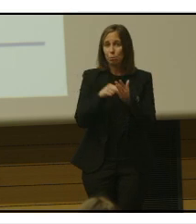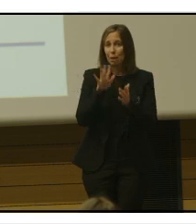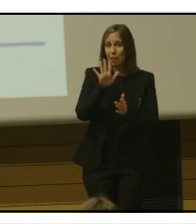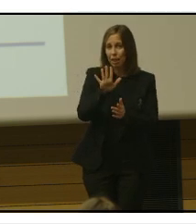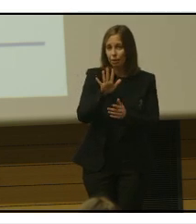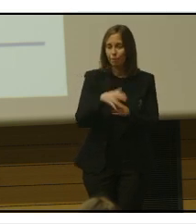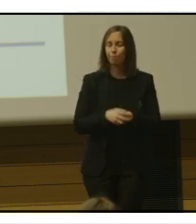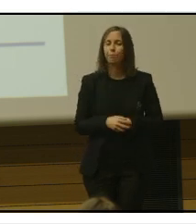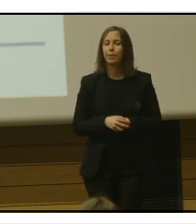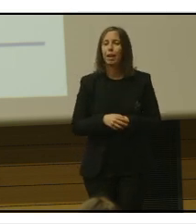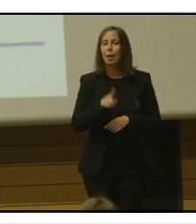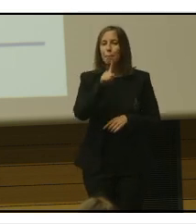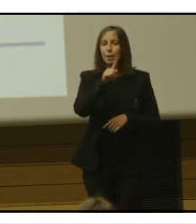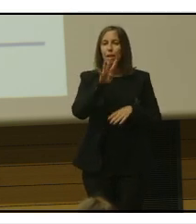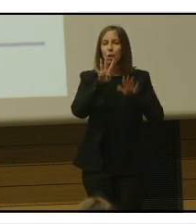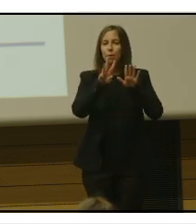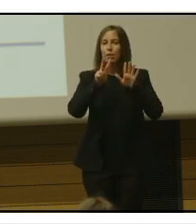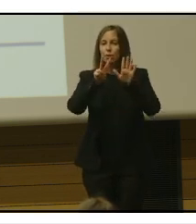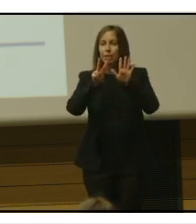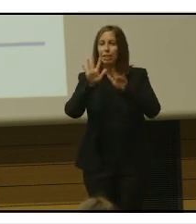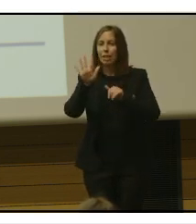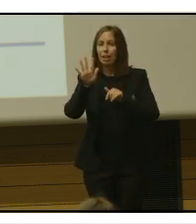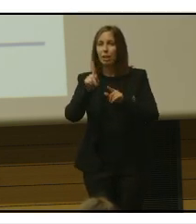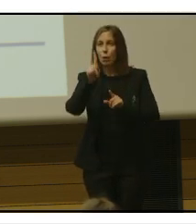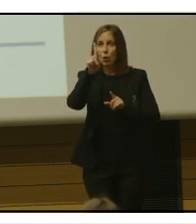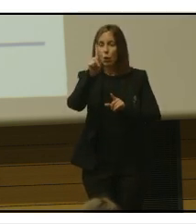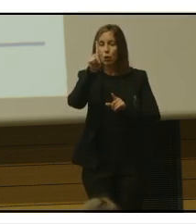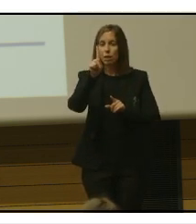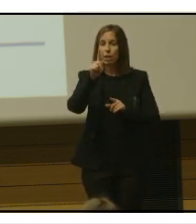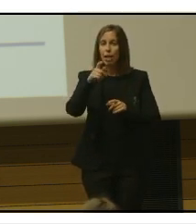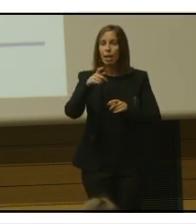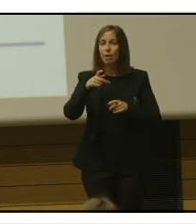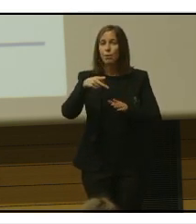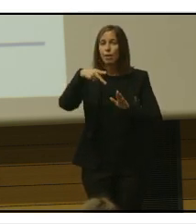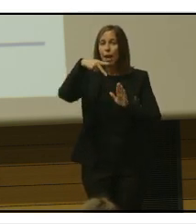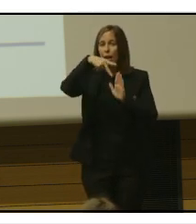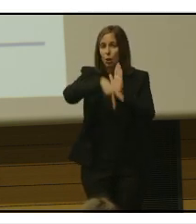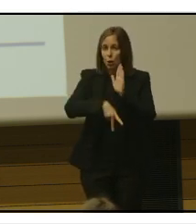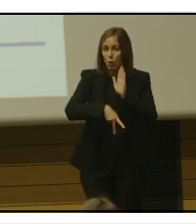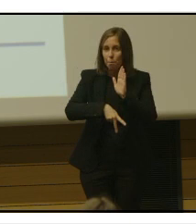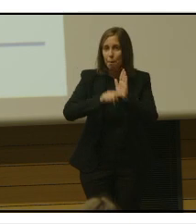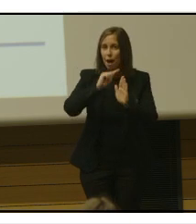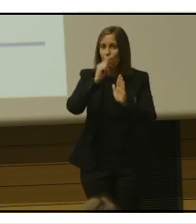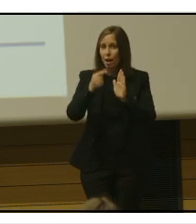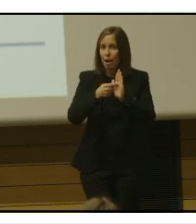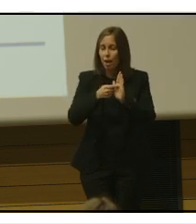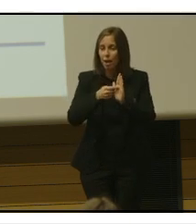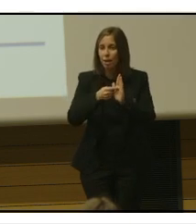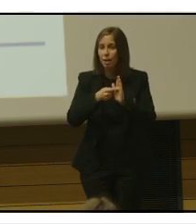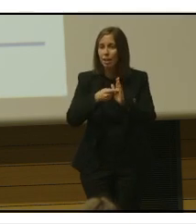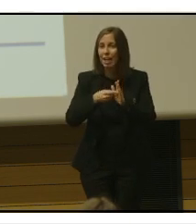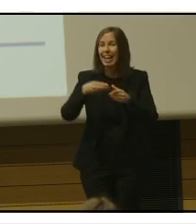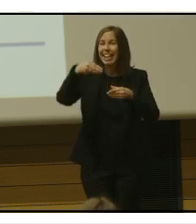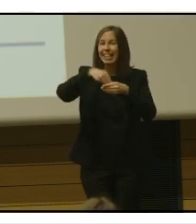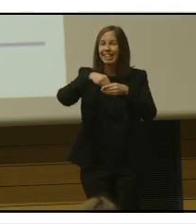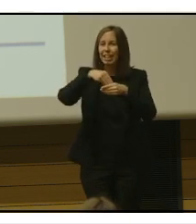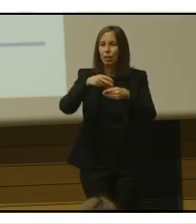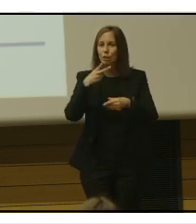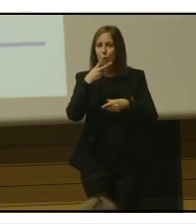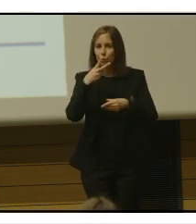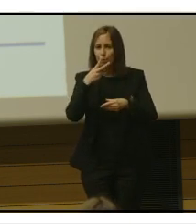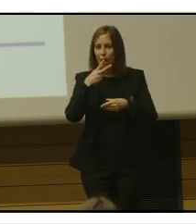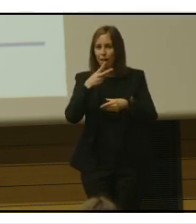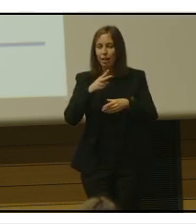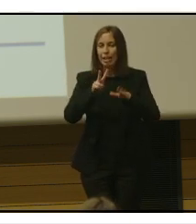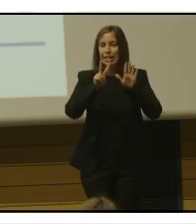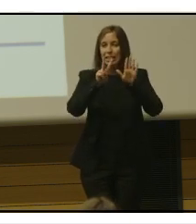Año 1975, Minnesota, en el norte, hace una regulación sobre aire limpio en interiores. Y a finales de los